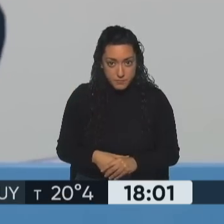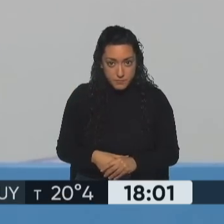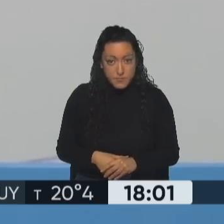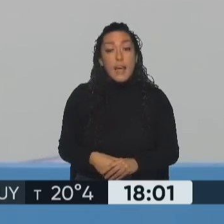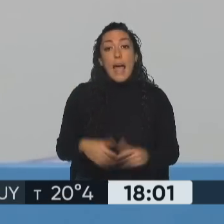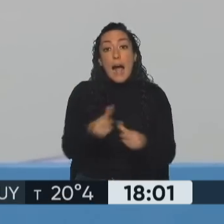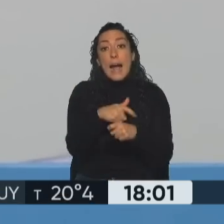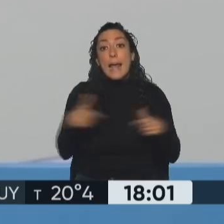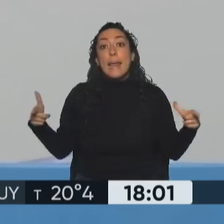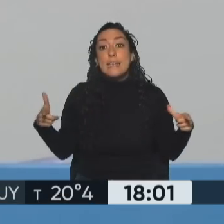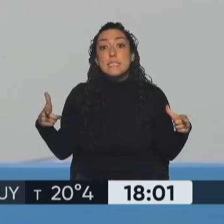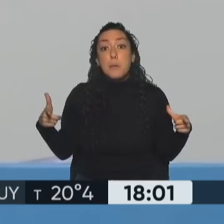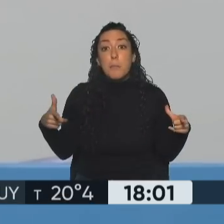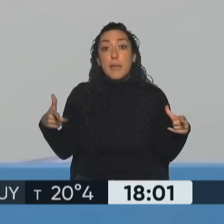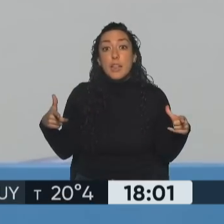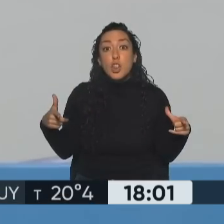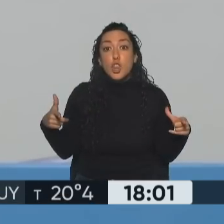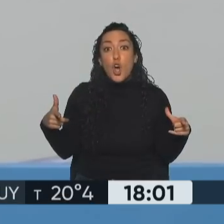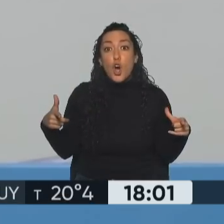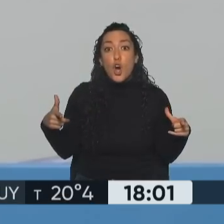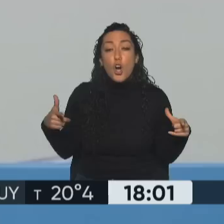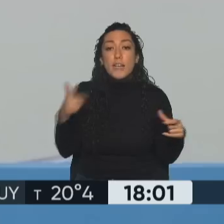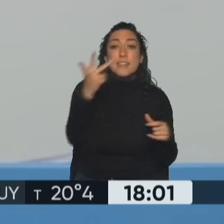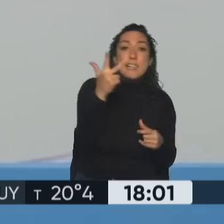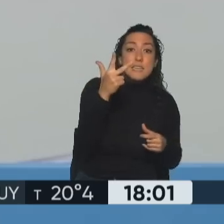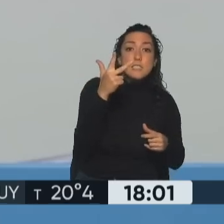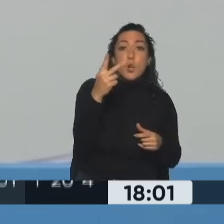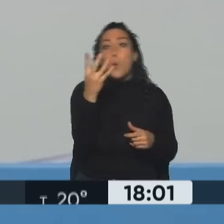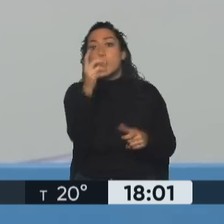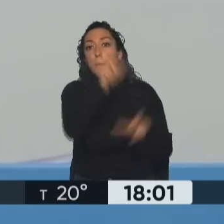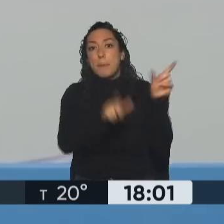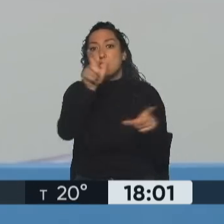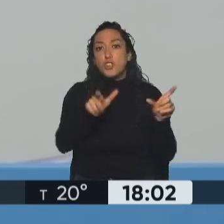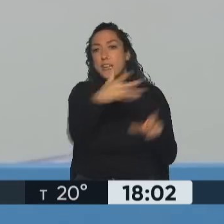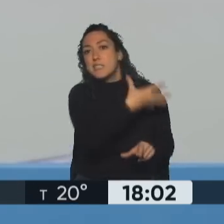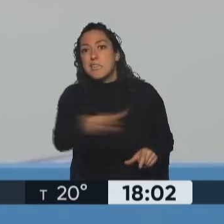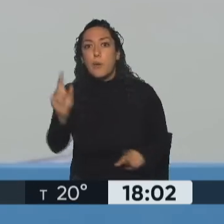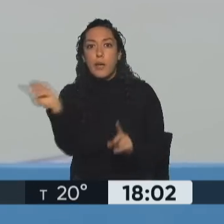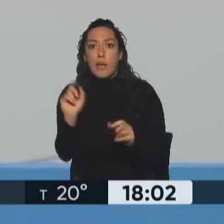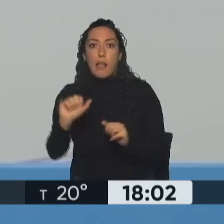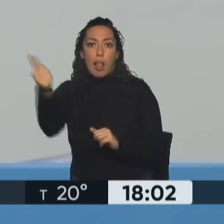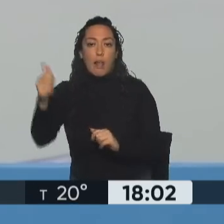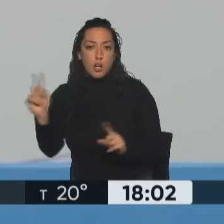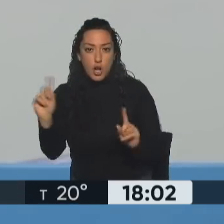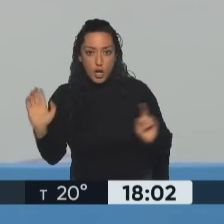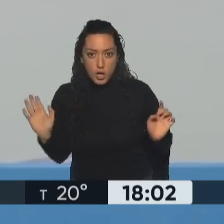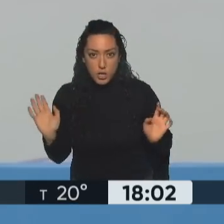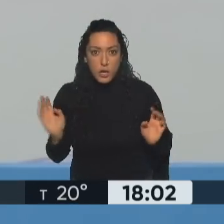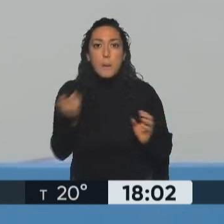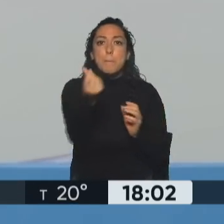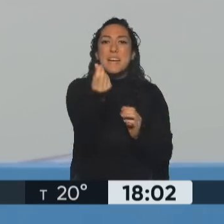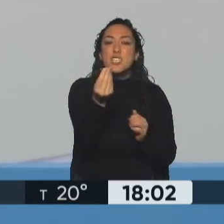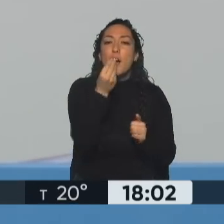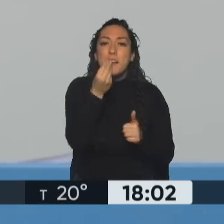Que ese crecimiento no se lo lleven 3 o 4 vivos, que había que alinear precios, sobre todo de los